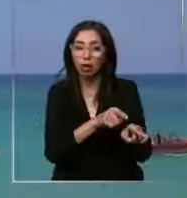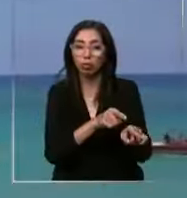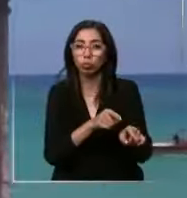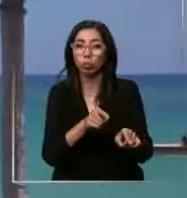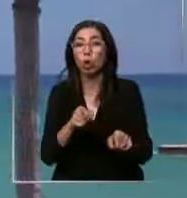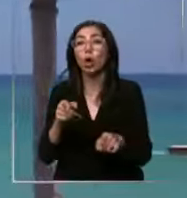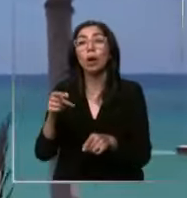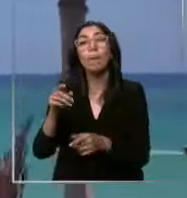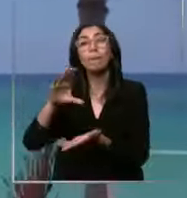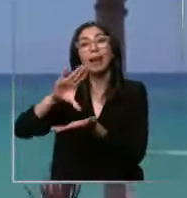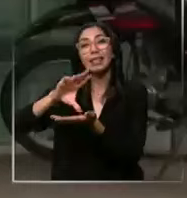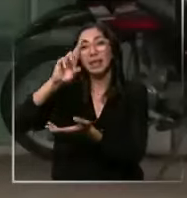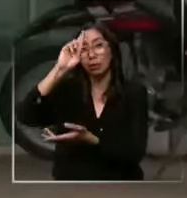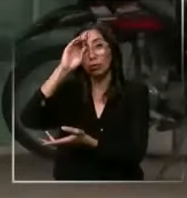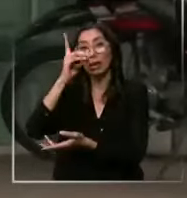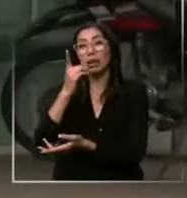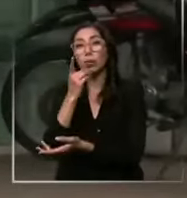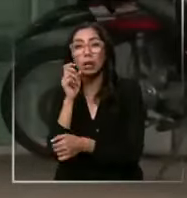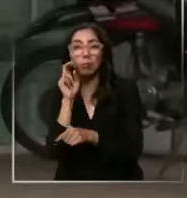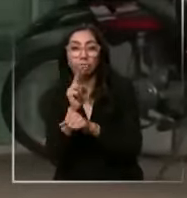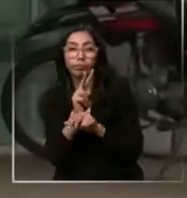República Dominicana y ecuatoriana